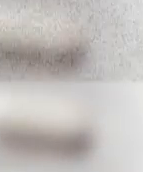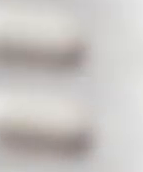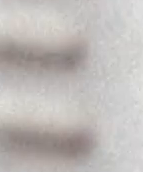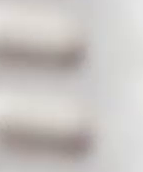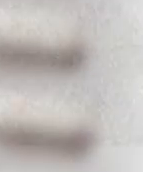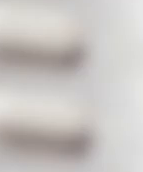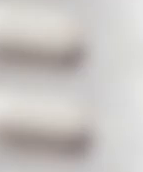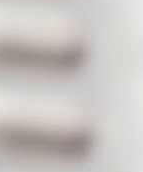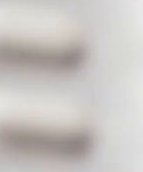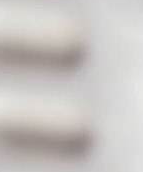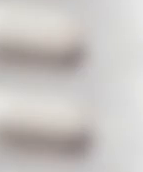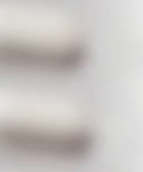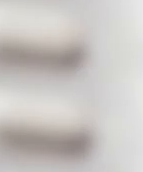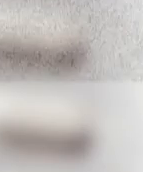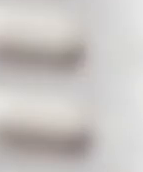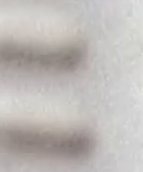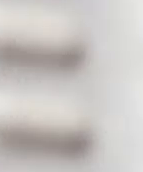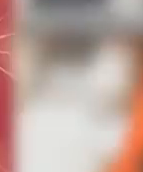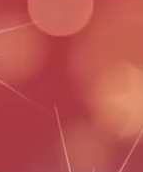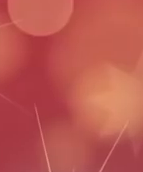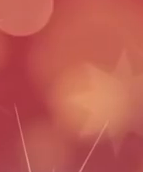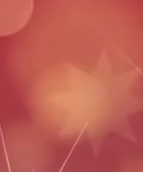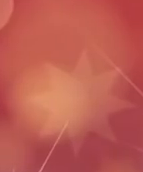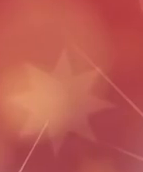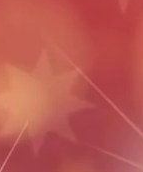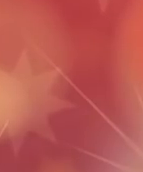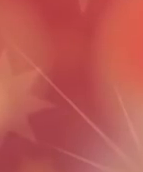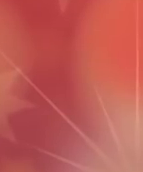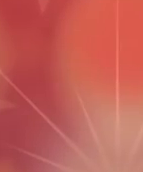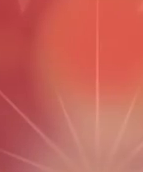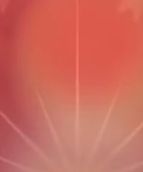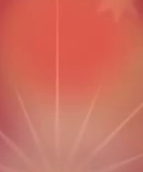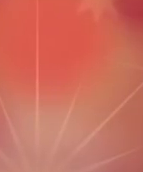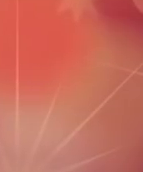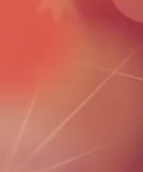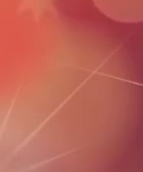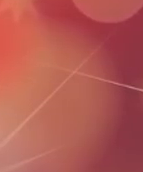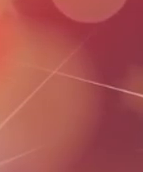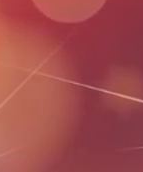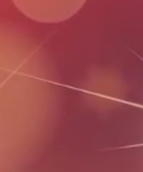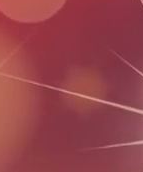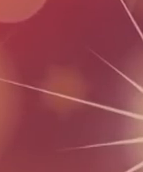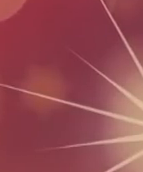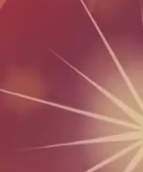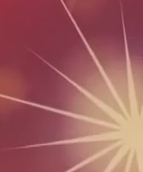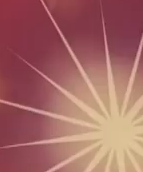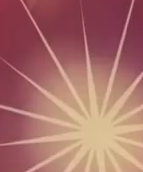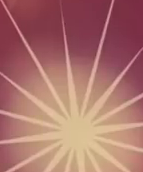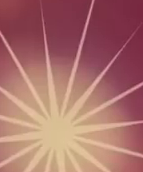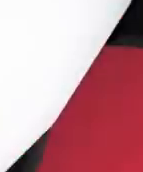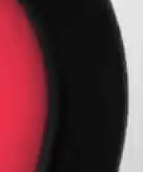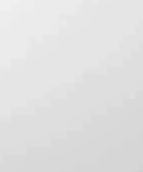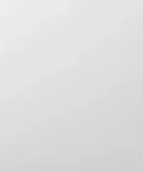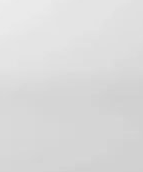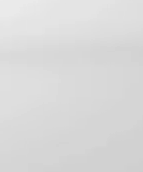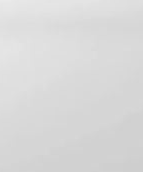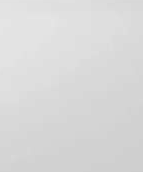adicciones, todas esas cosas no son la salida. Yo te invito a que vivas feliz, disfruta la vida y vive sin drogas.